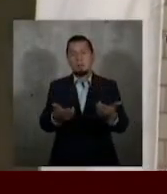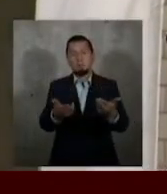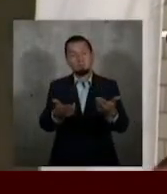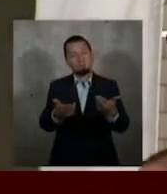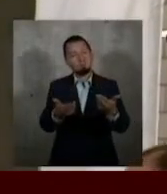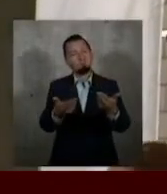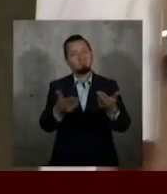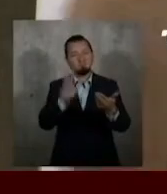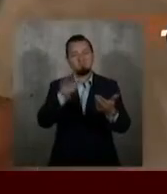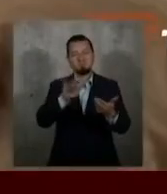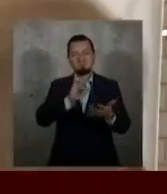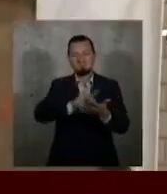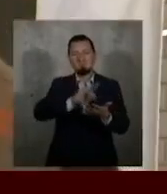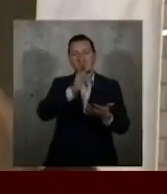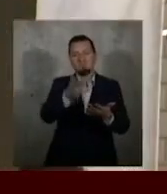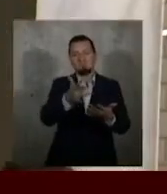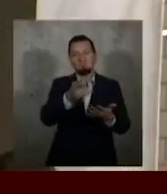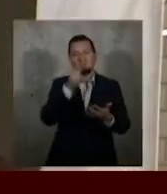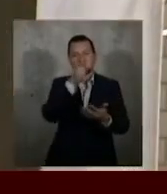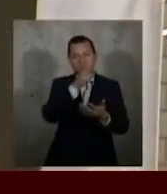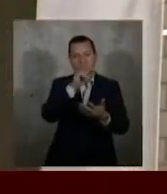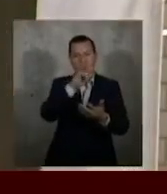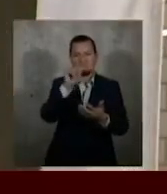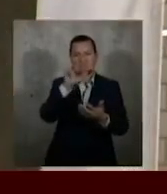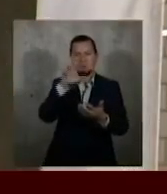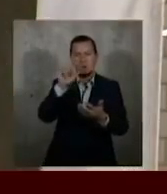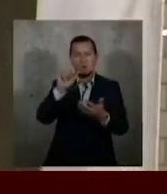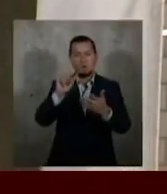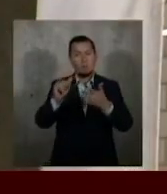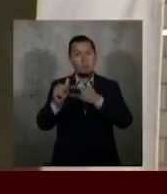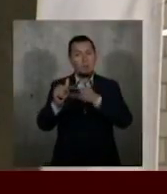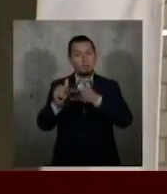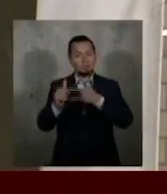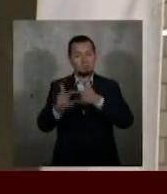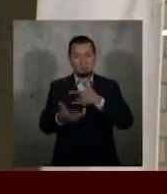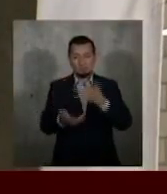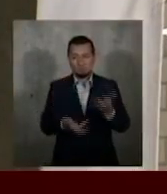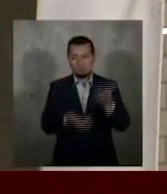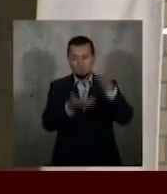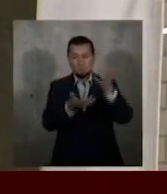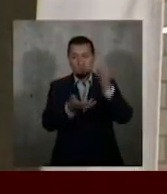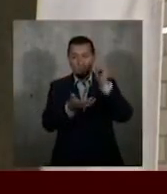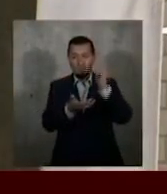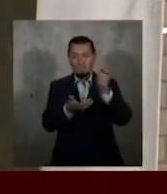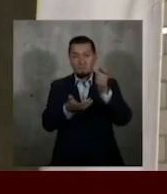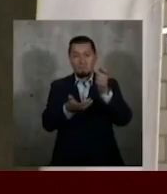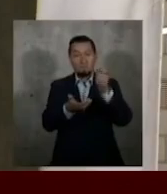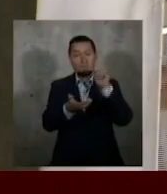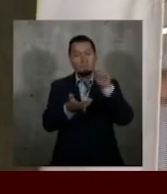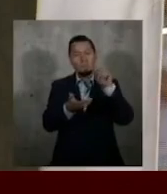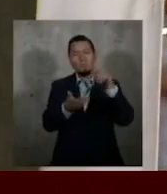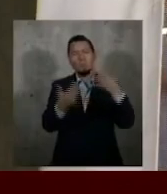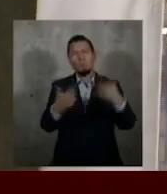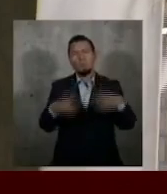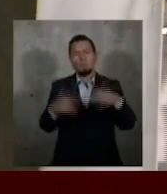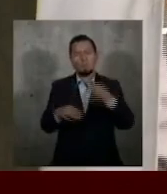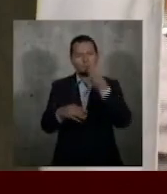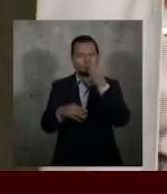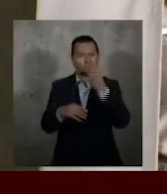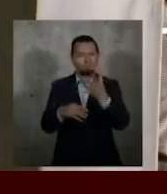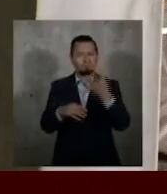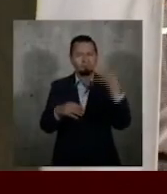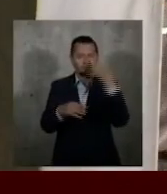futuro. Y lo que yo quisiera hacer de la Universidad de Guadalajara en su gestión es que toda la red tuviera